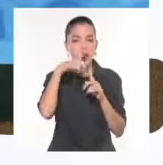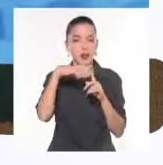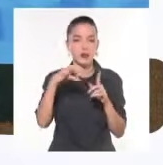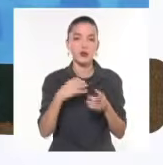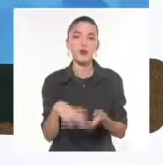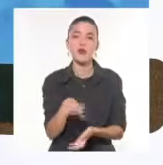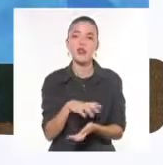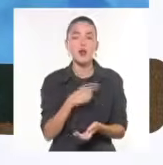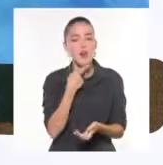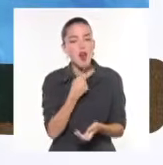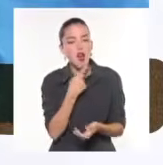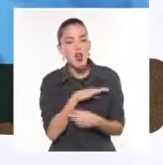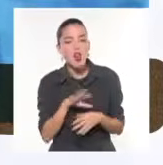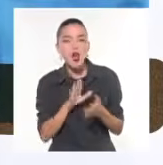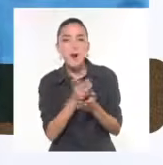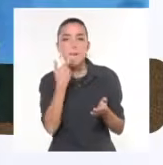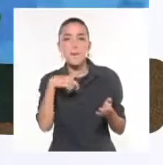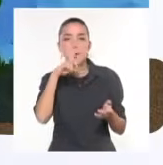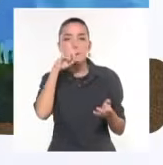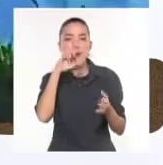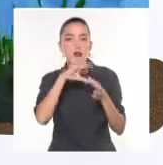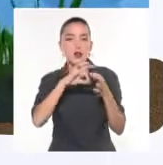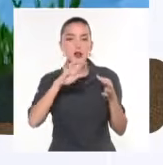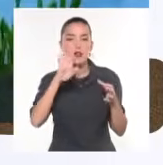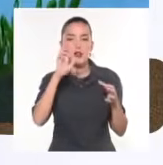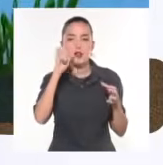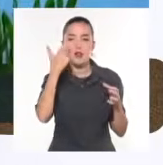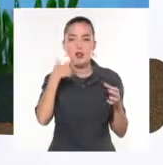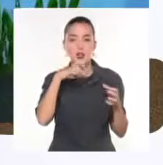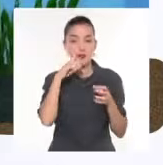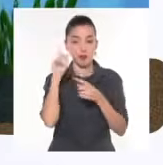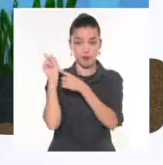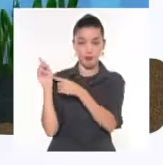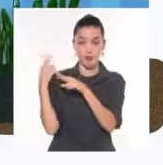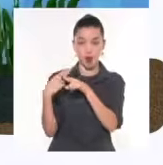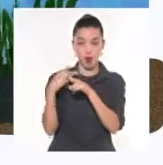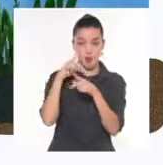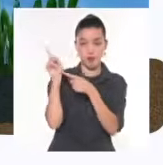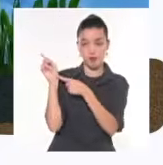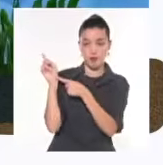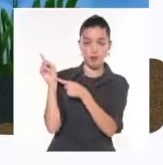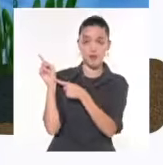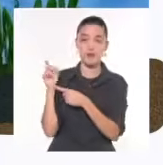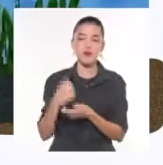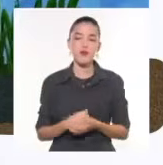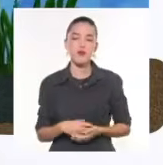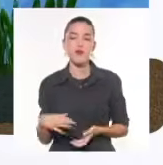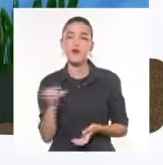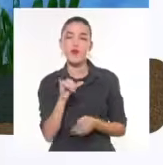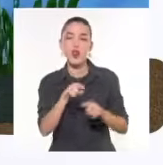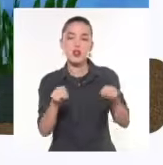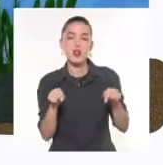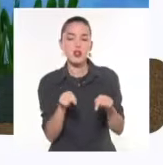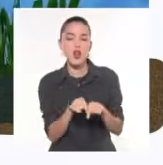de manglares, estamos hablando de marismas, estamos hablando de praderas, pastos marinos. En estos sistemas son capaces